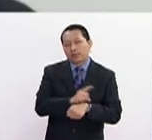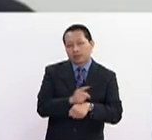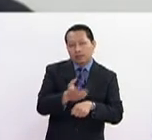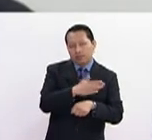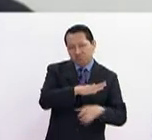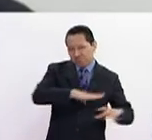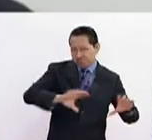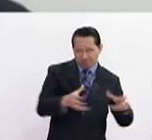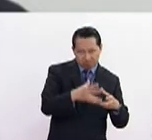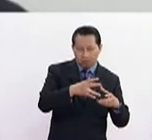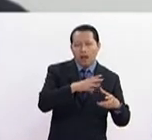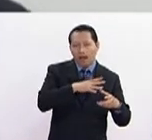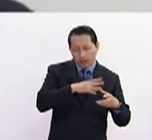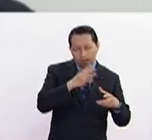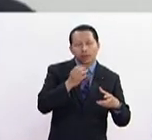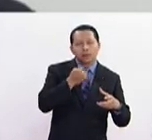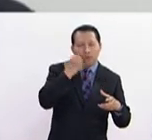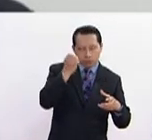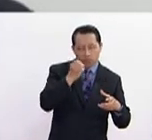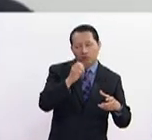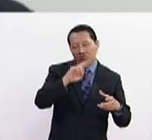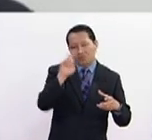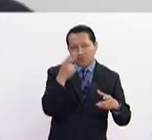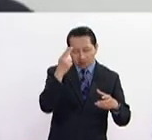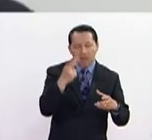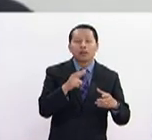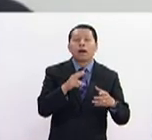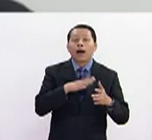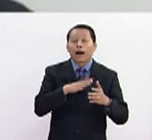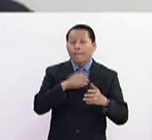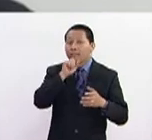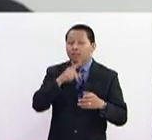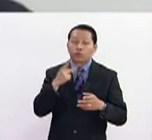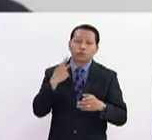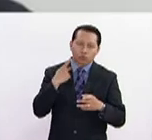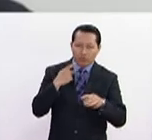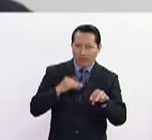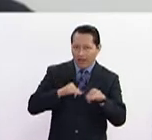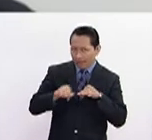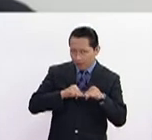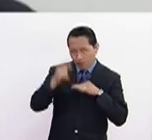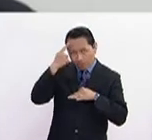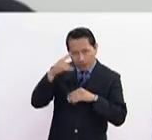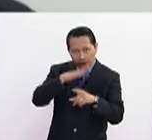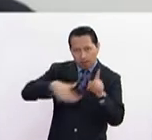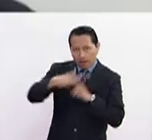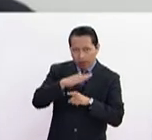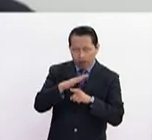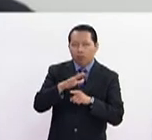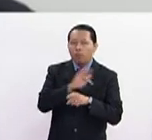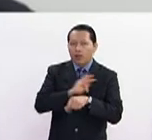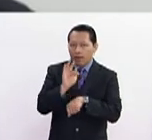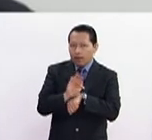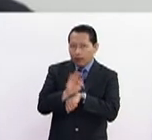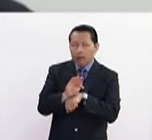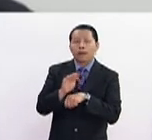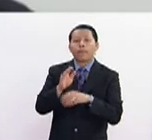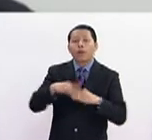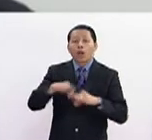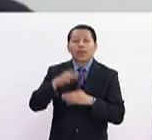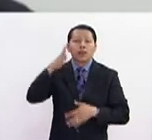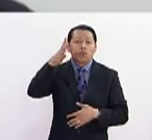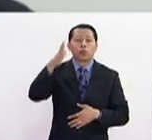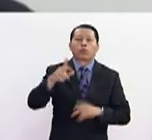la administración pública y la militancia por la defensa del medio ambiente y el compromiso de legar un futuro